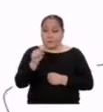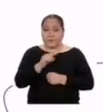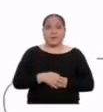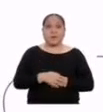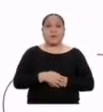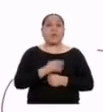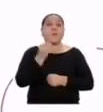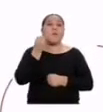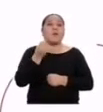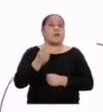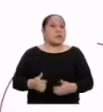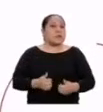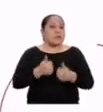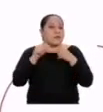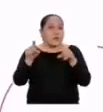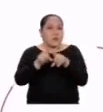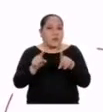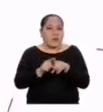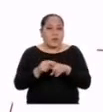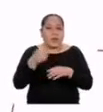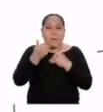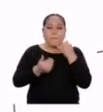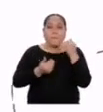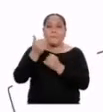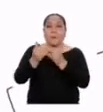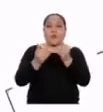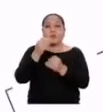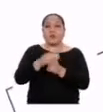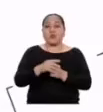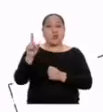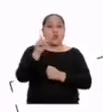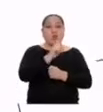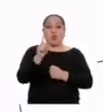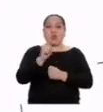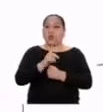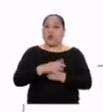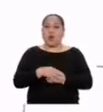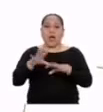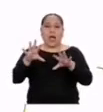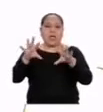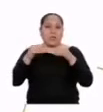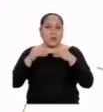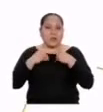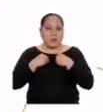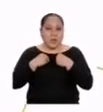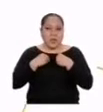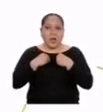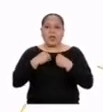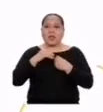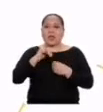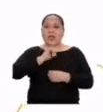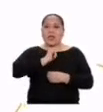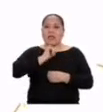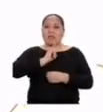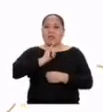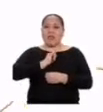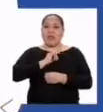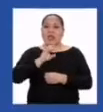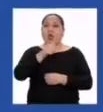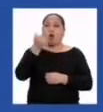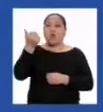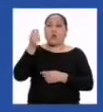Precisamente porque se vive también el proceso de no comulgar con la identidad impuesta por